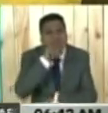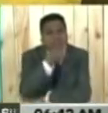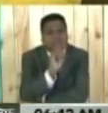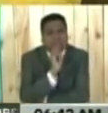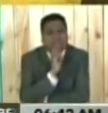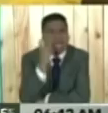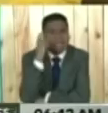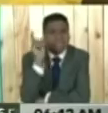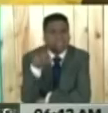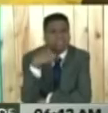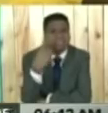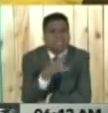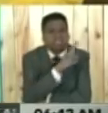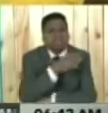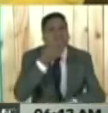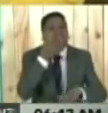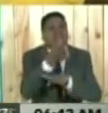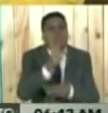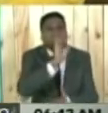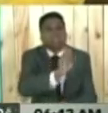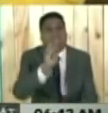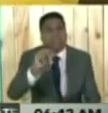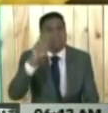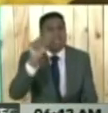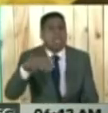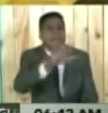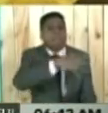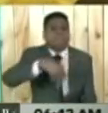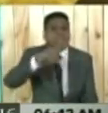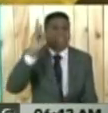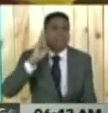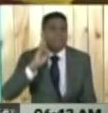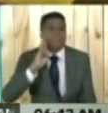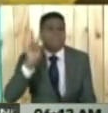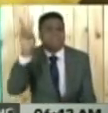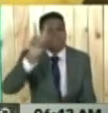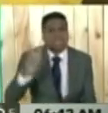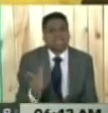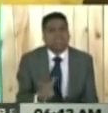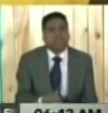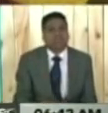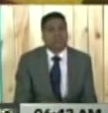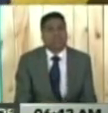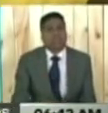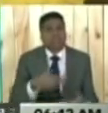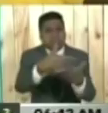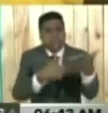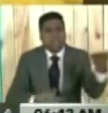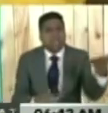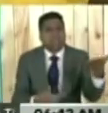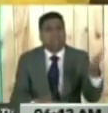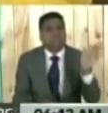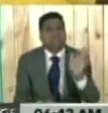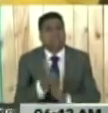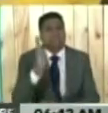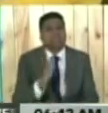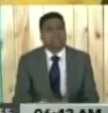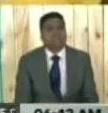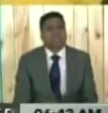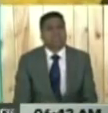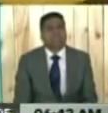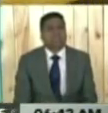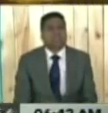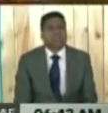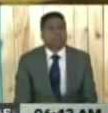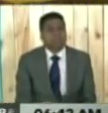día siguiente fui al Consejo Nacional Electoral, en la sede de Plaza de Venezuela, a llevar mi acta de exclusión de firma, y empecé a activarme con los panas de la parroquia y